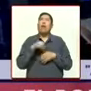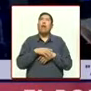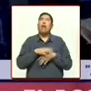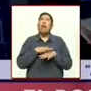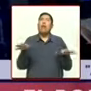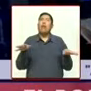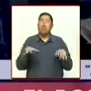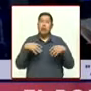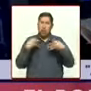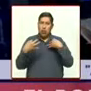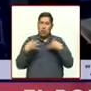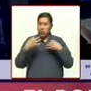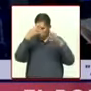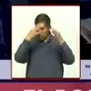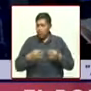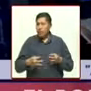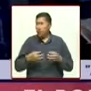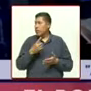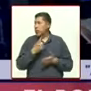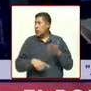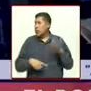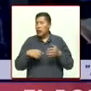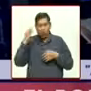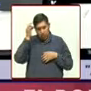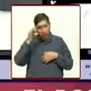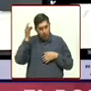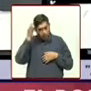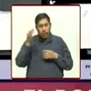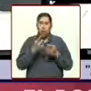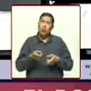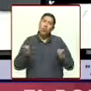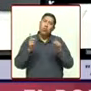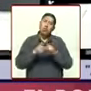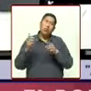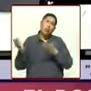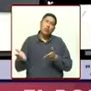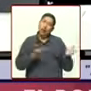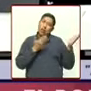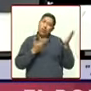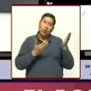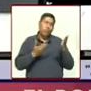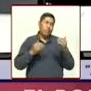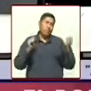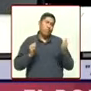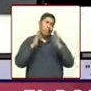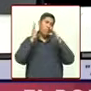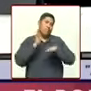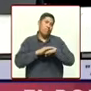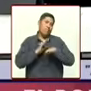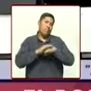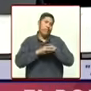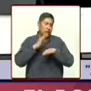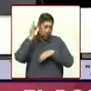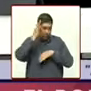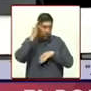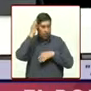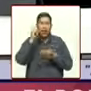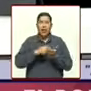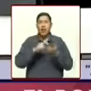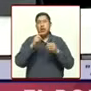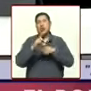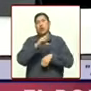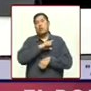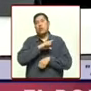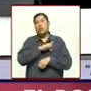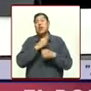esa explicación o esa decisión del fiscal cuando se lo ha llevado al banquillo de los acusados ante la fiscalía a este